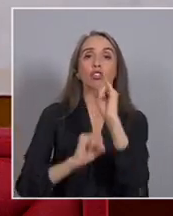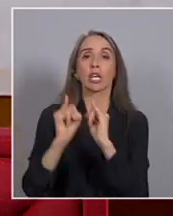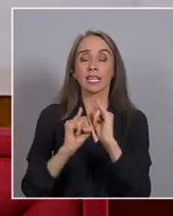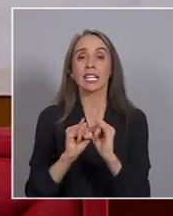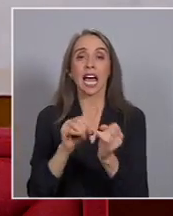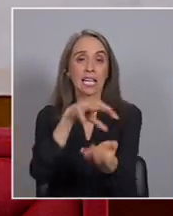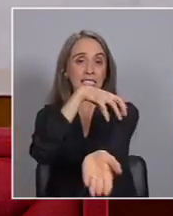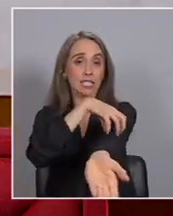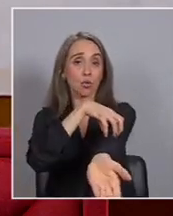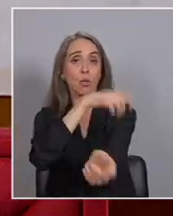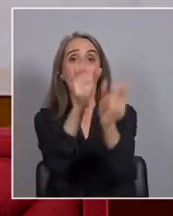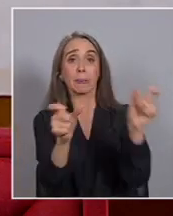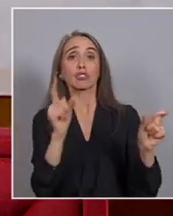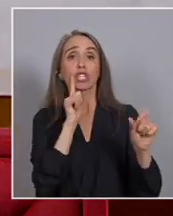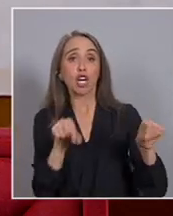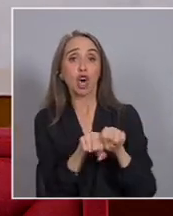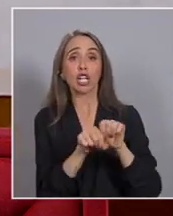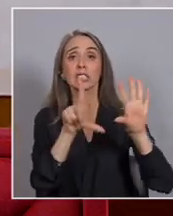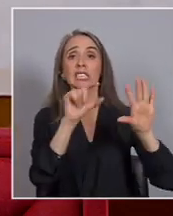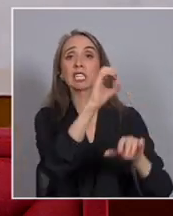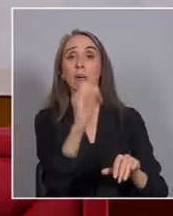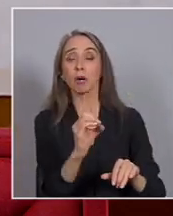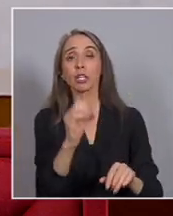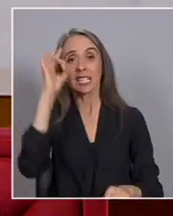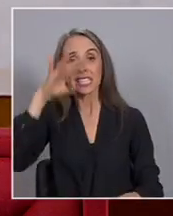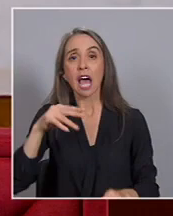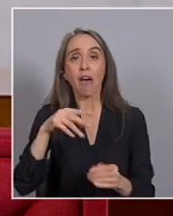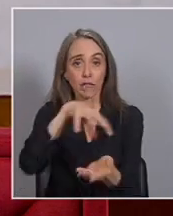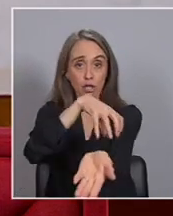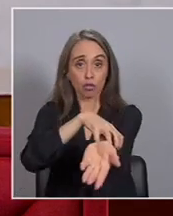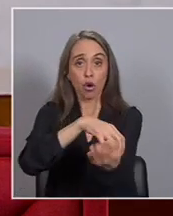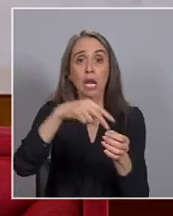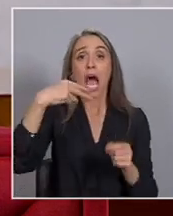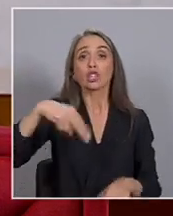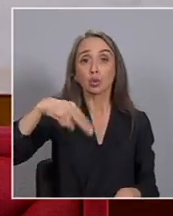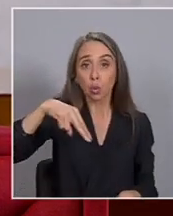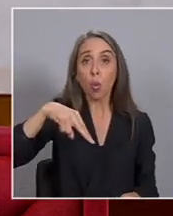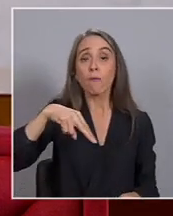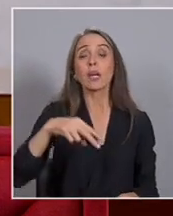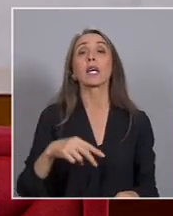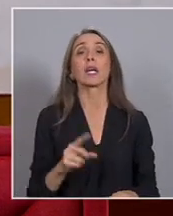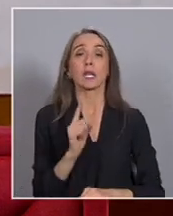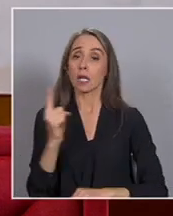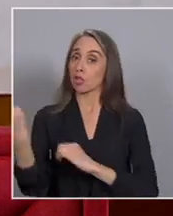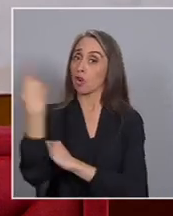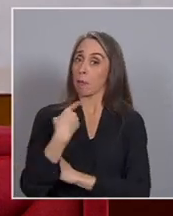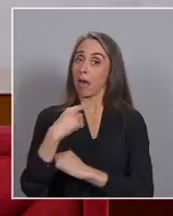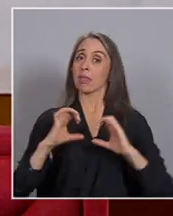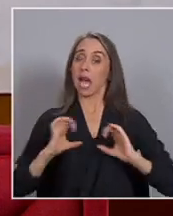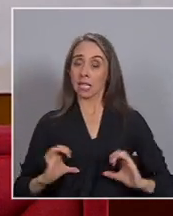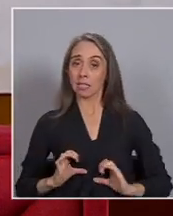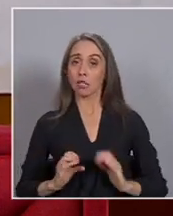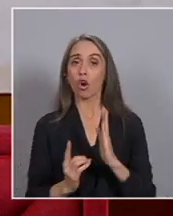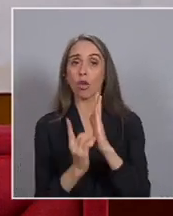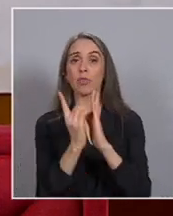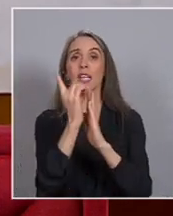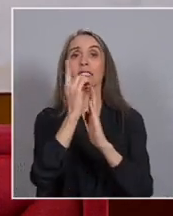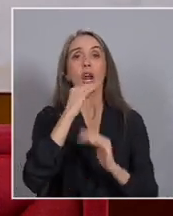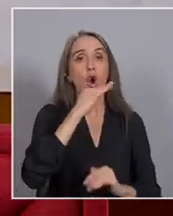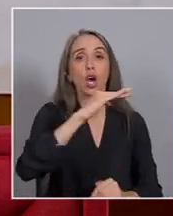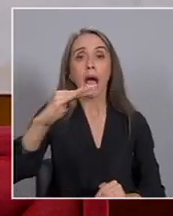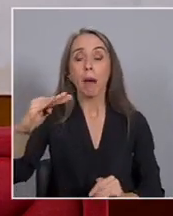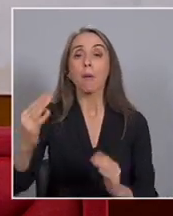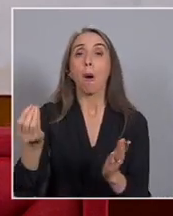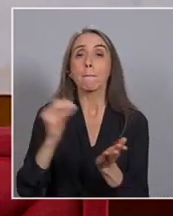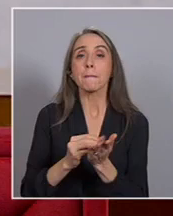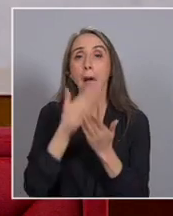es de un 70%. Lo saben muy bien en Ñuble. Tenemos el imperativo ético de impulsar un desarrollo rural que genere